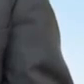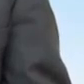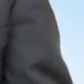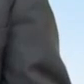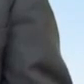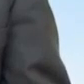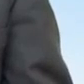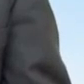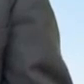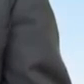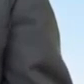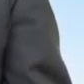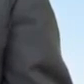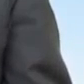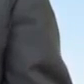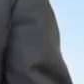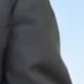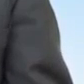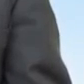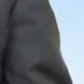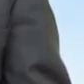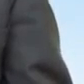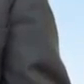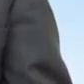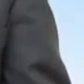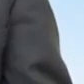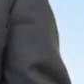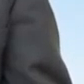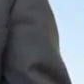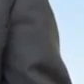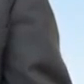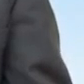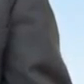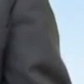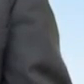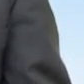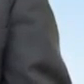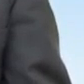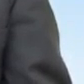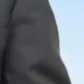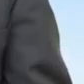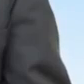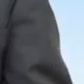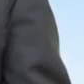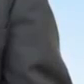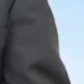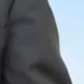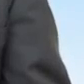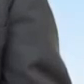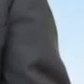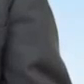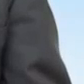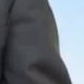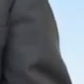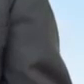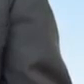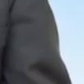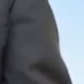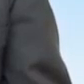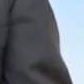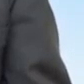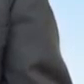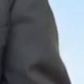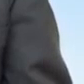argumentos para demostrar su ninguna lealtad a las causas políticas que él promueve. Es un